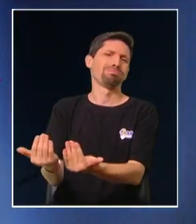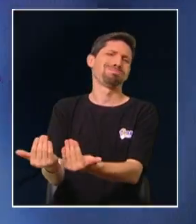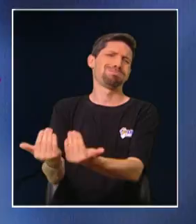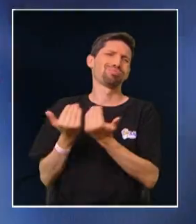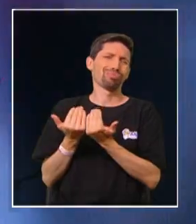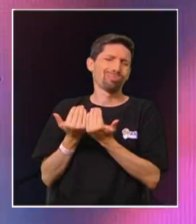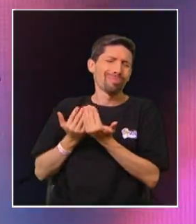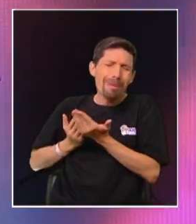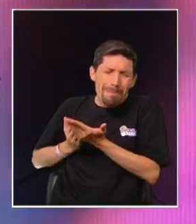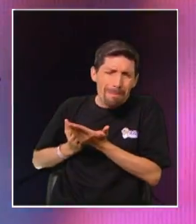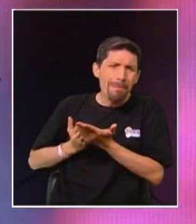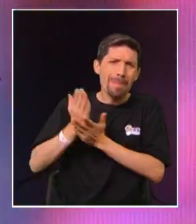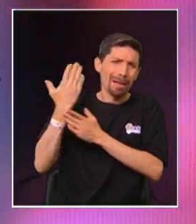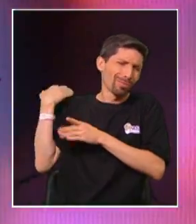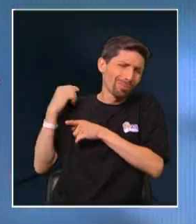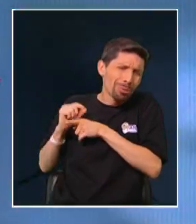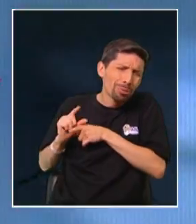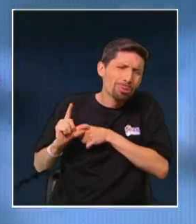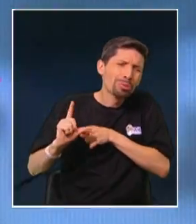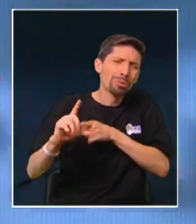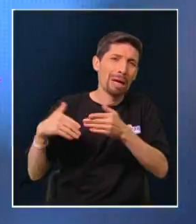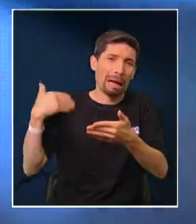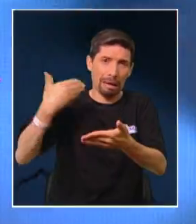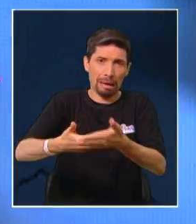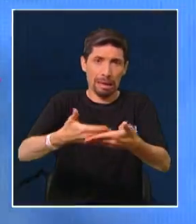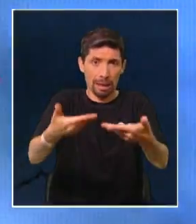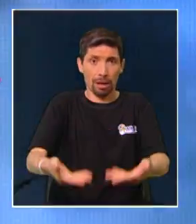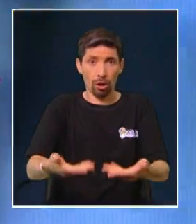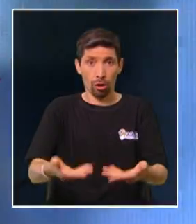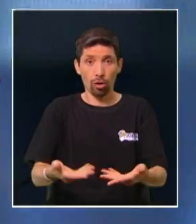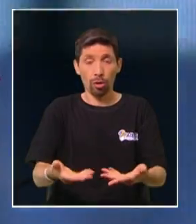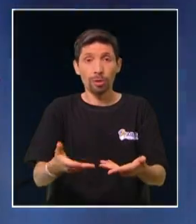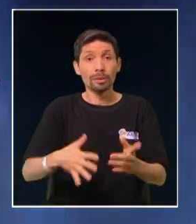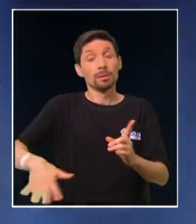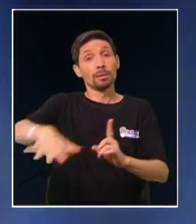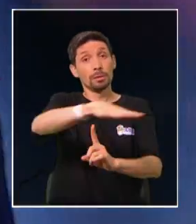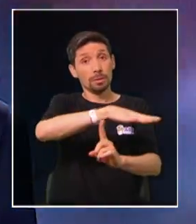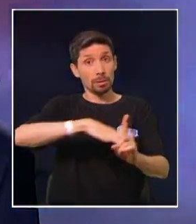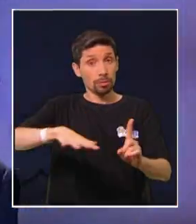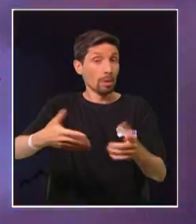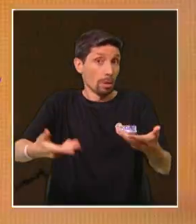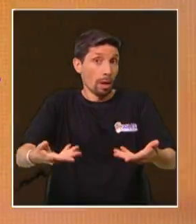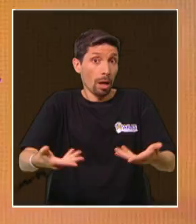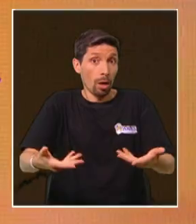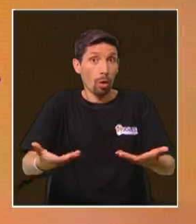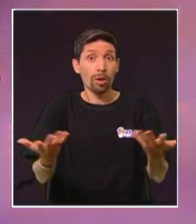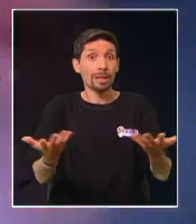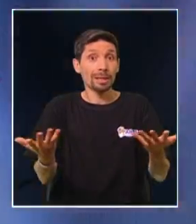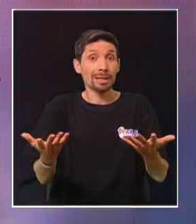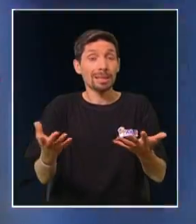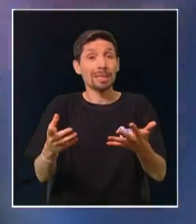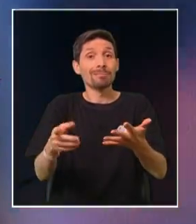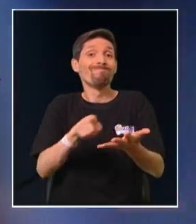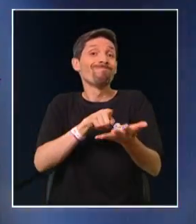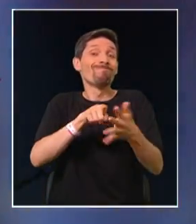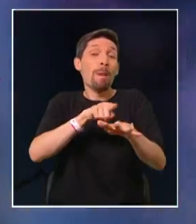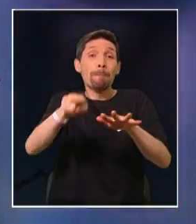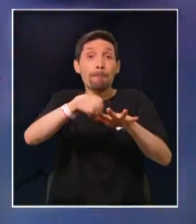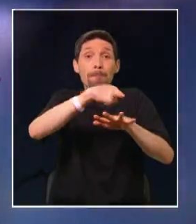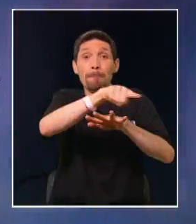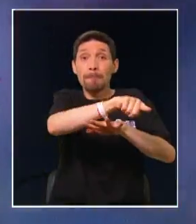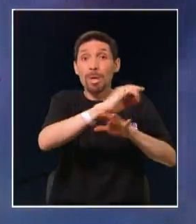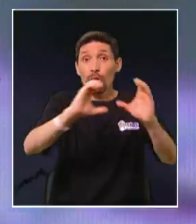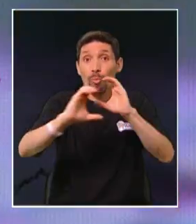dieron desde el comienzo hasta el día de hoy. En las actuales circunstancias, los medios nos han apoyado más que nunca,